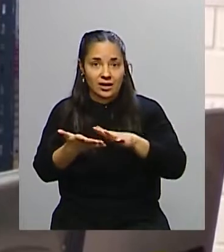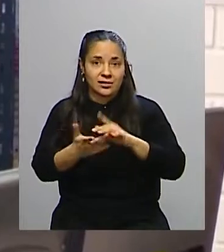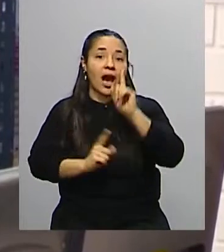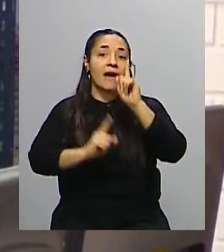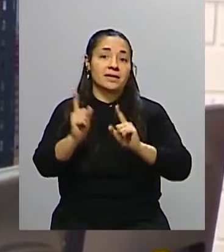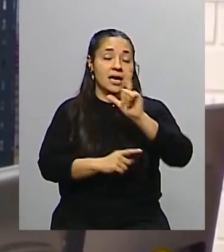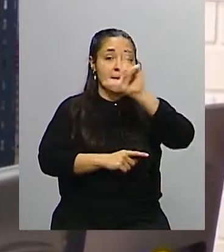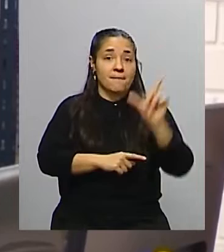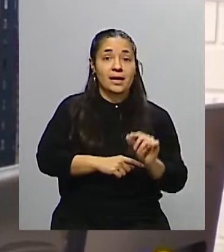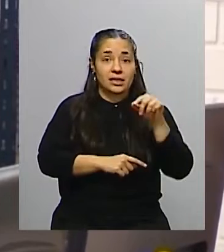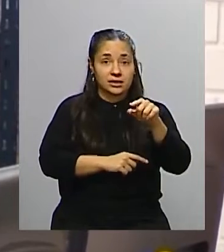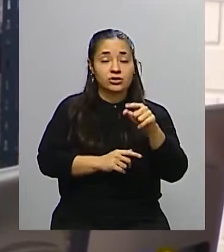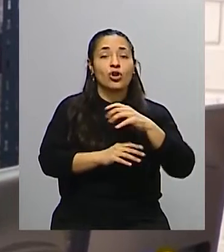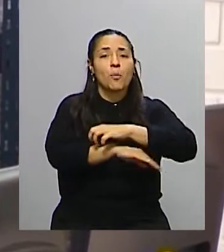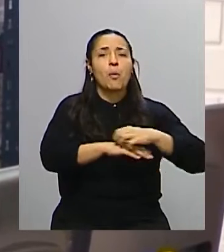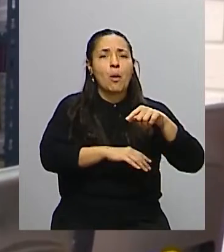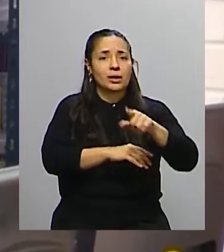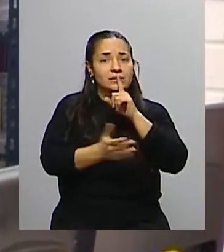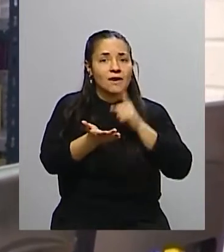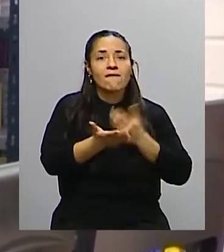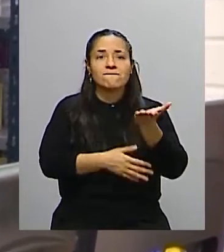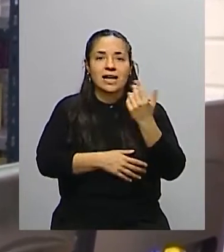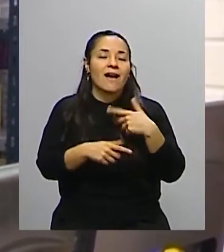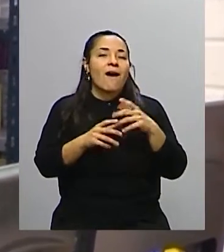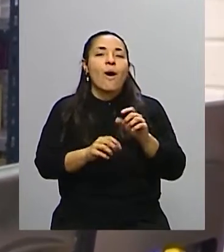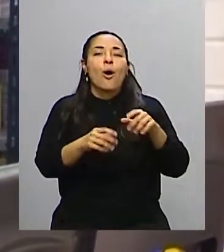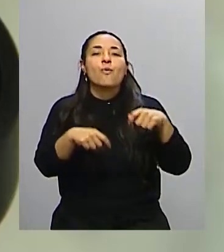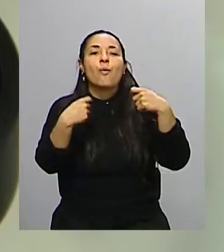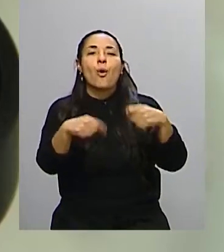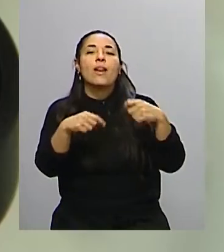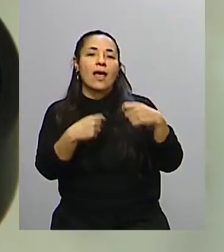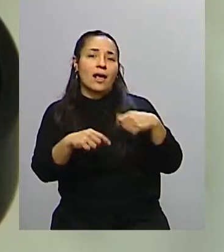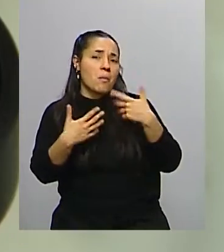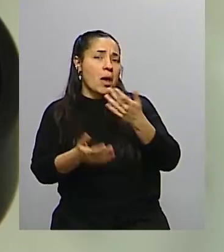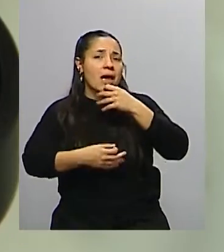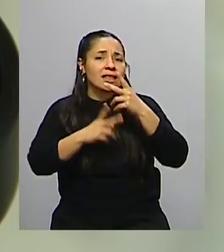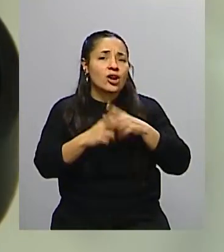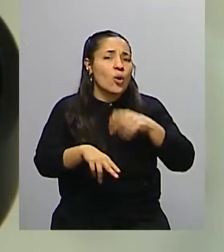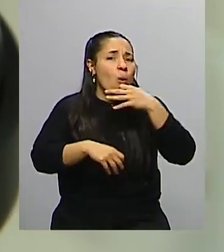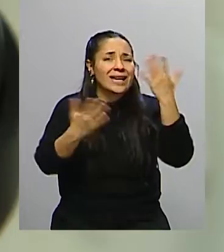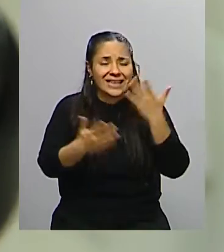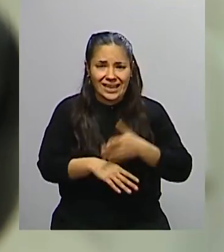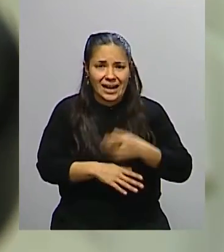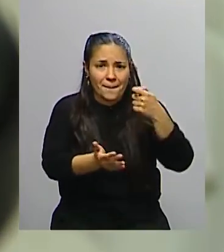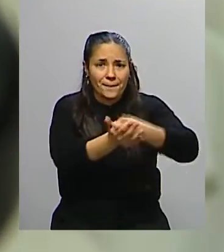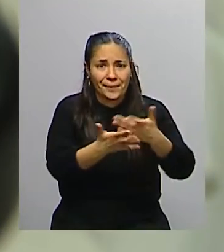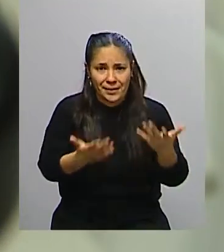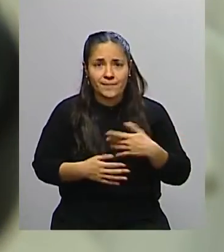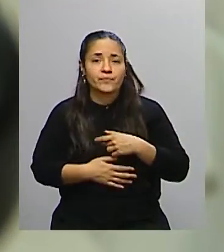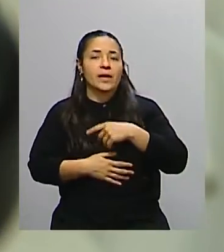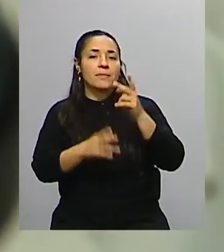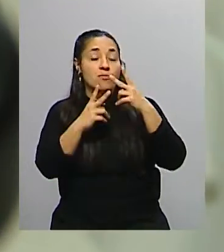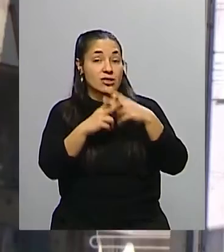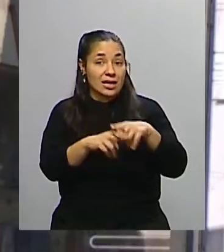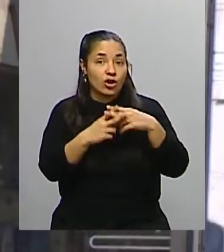desarrollados en este aspecto no tenemos todavía y somos mucho más vulnerables a poder entrar cualquier tecnología. Y aparte otra cosa, que una tecnología no se define solamente si es